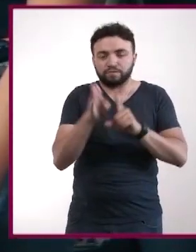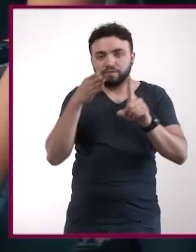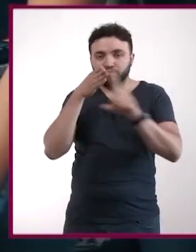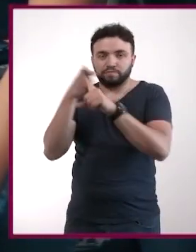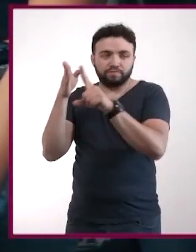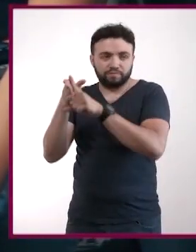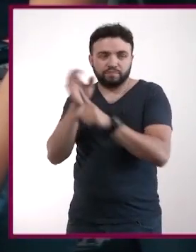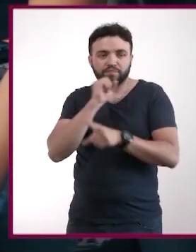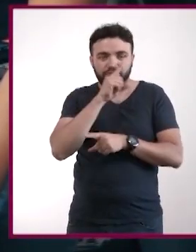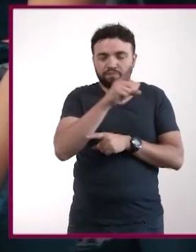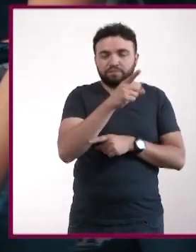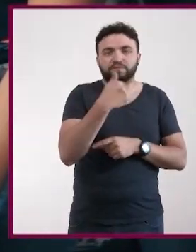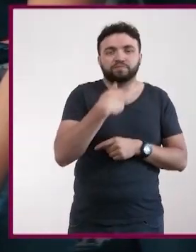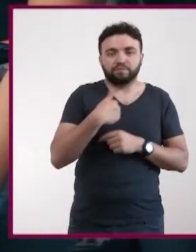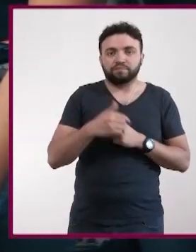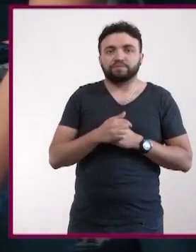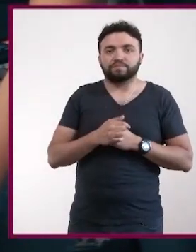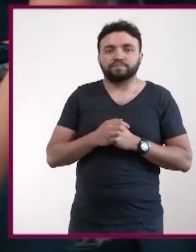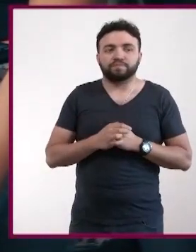Ajá.